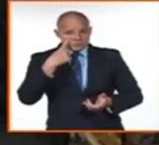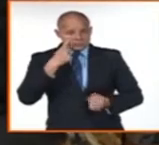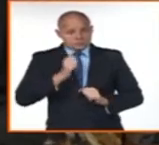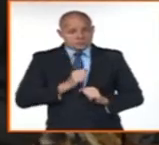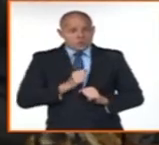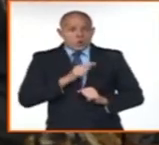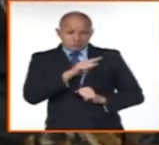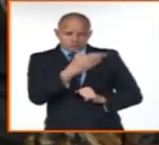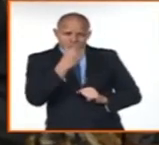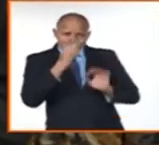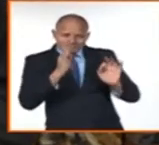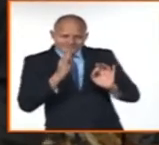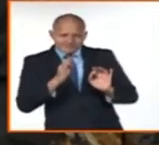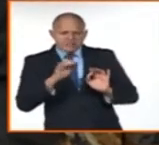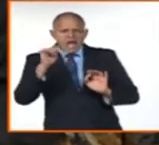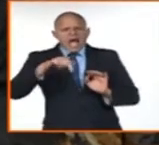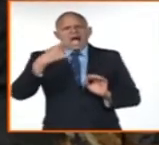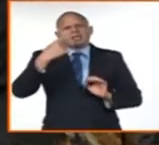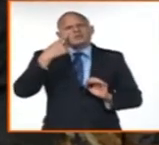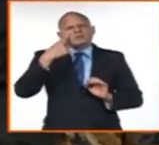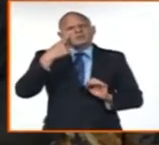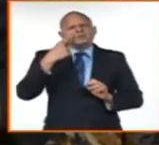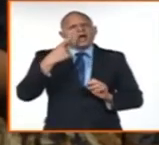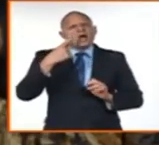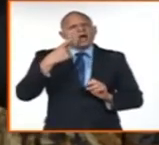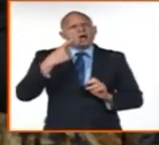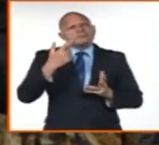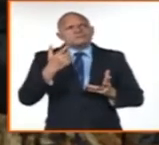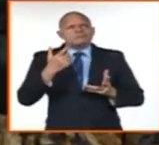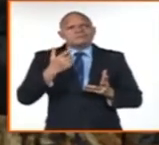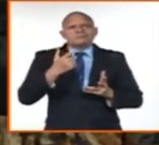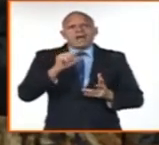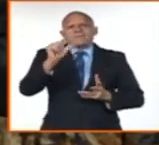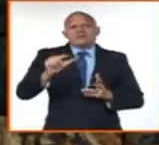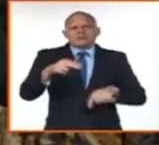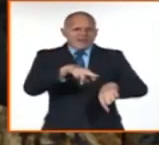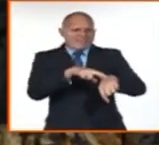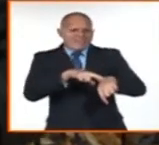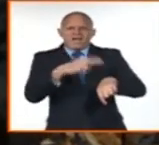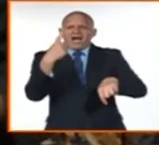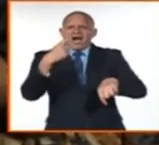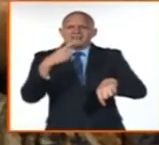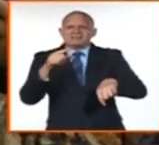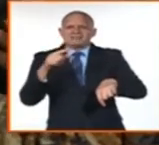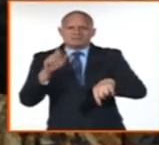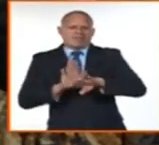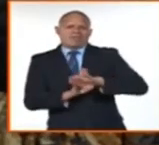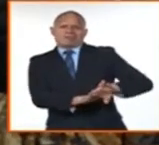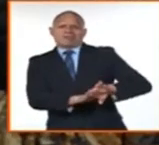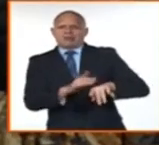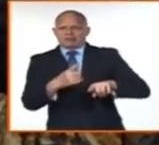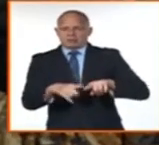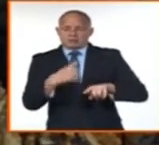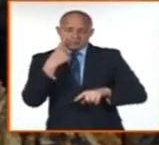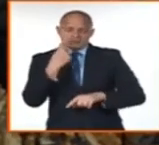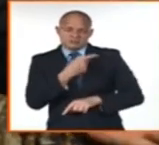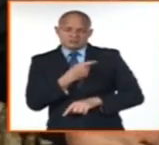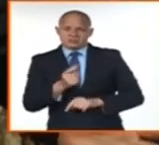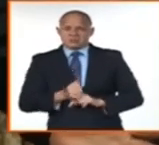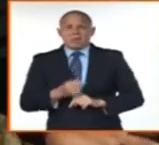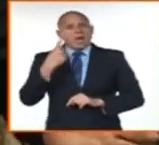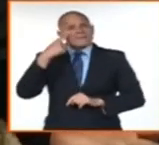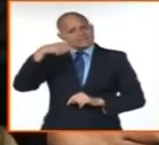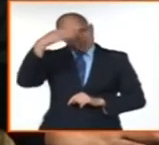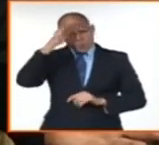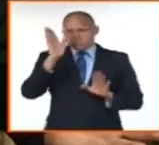que no son de política ni son de voluntad política, es porque hay personas que por su formación, porque además una cosa como el racismo no se elimina